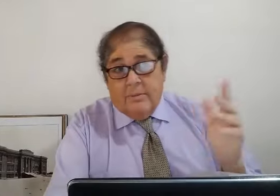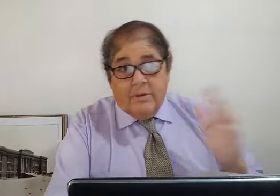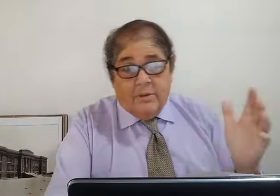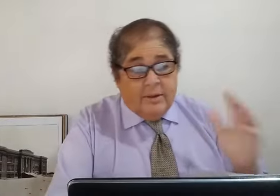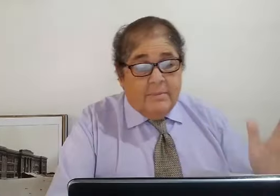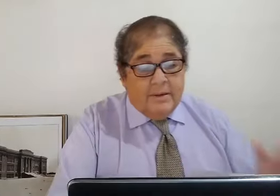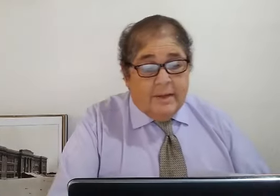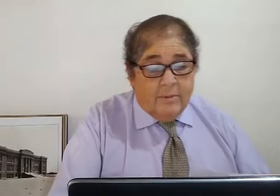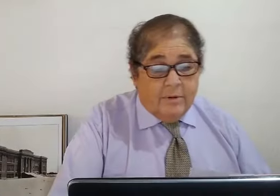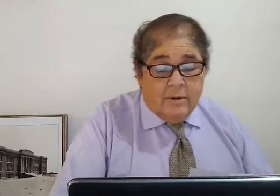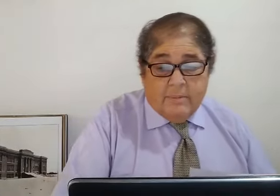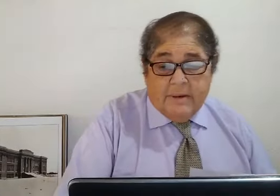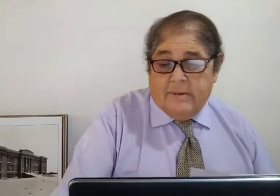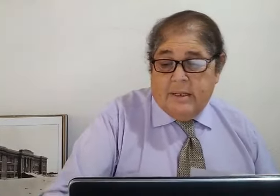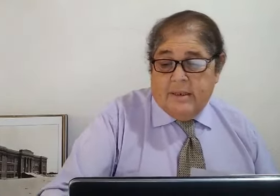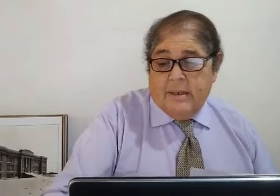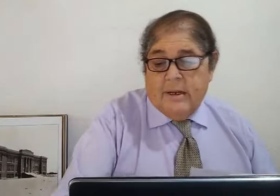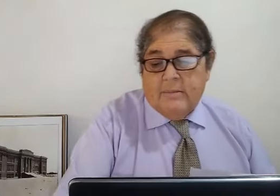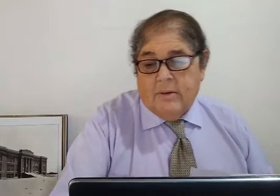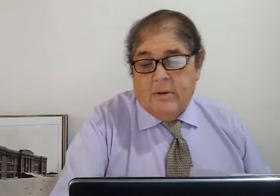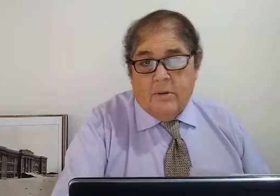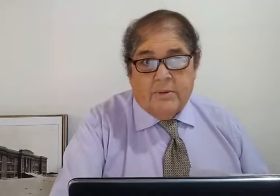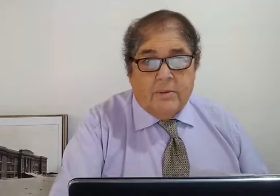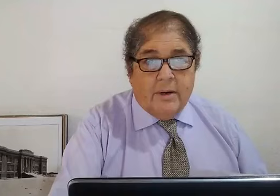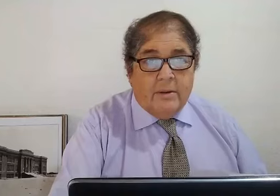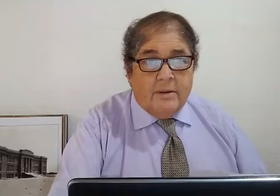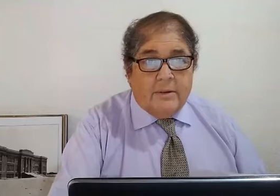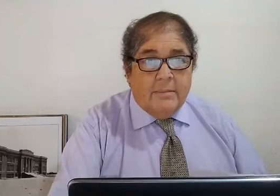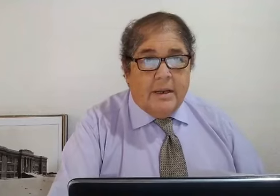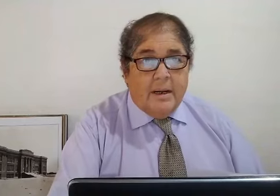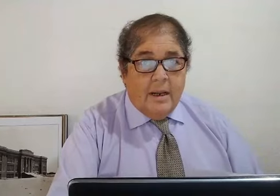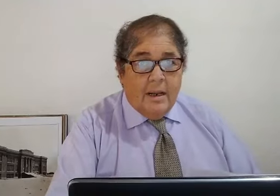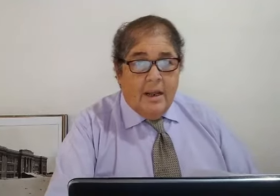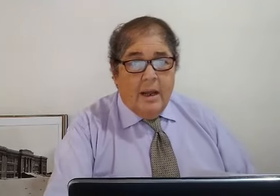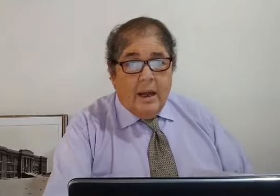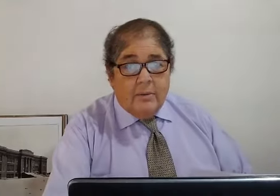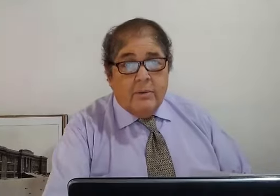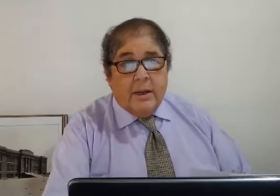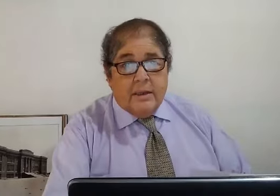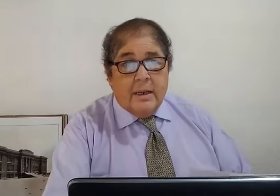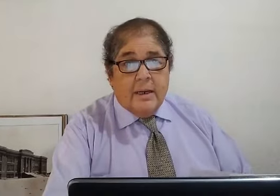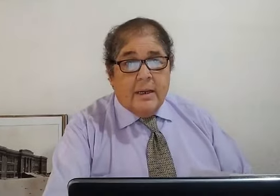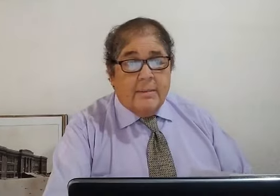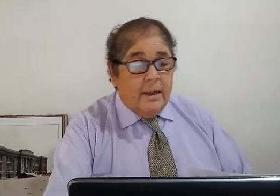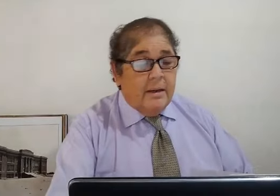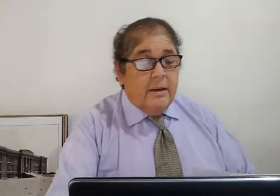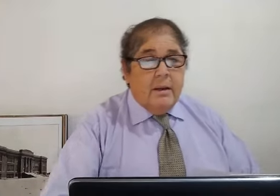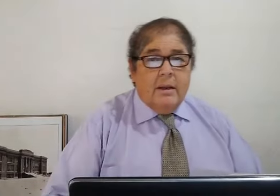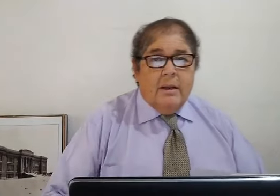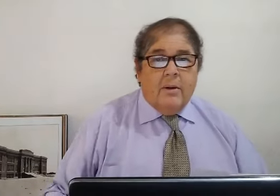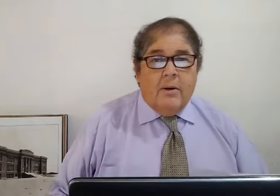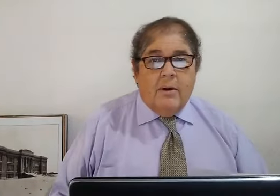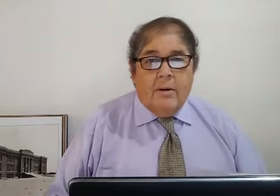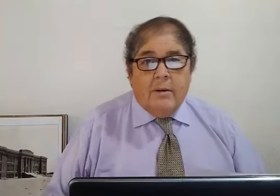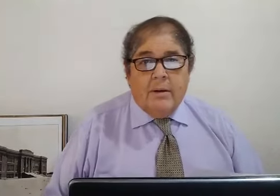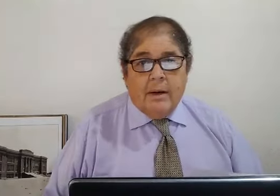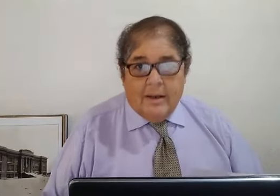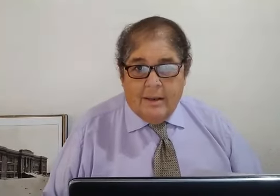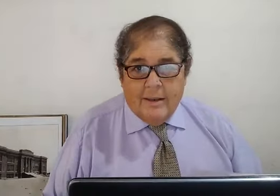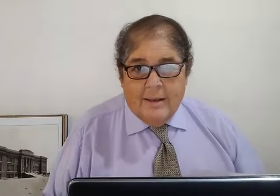los diversos temas que abordó el presidente Andrés Manuel López Obrador esta mañana, hay uno que tiene que ver